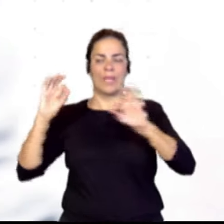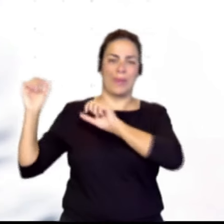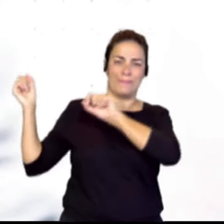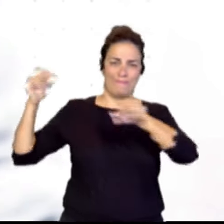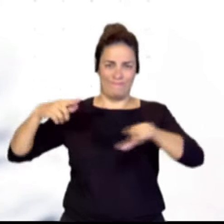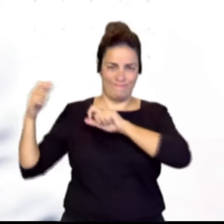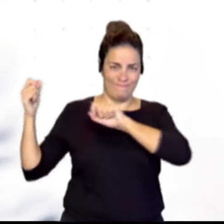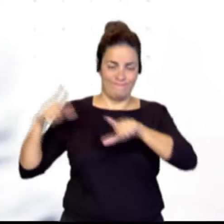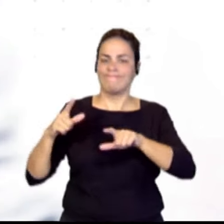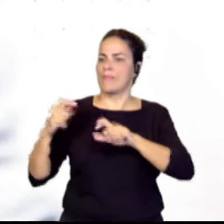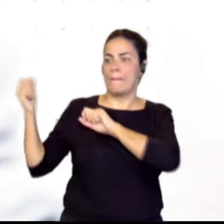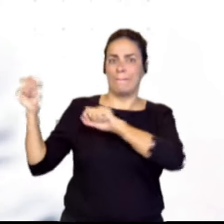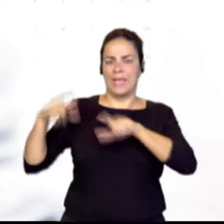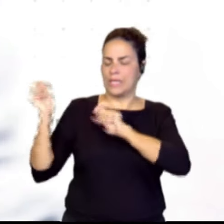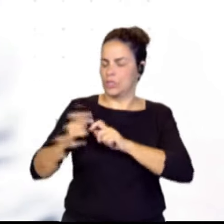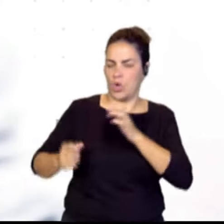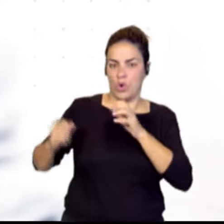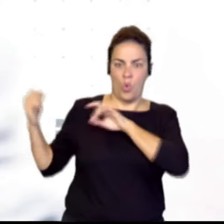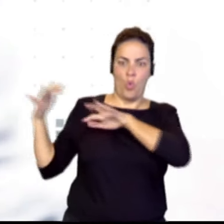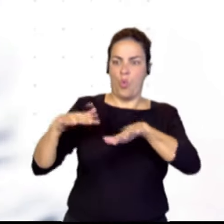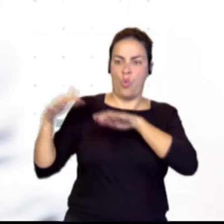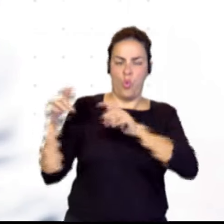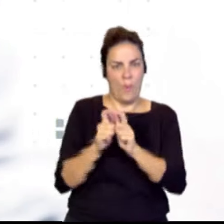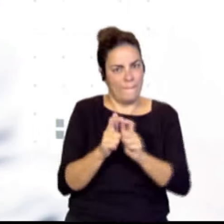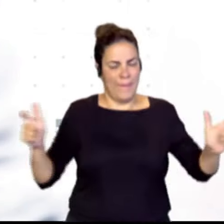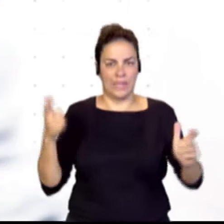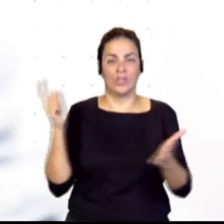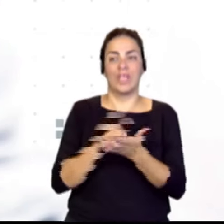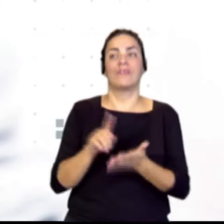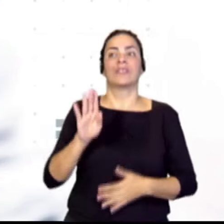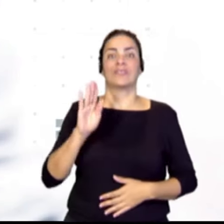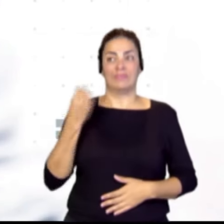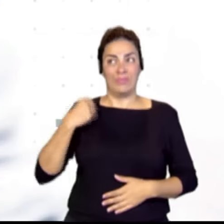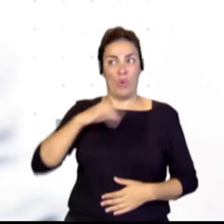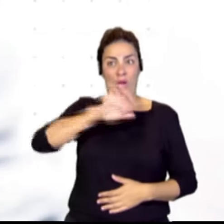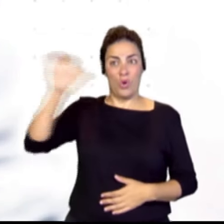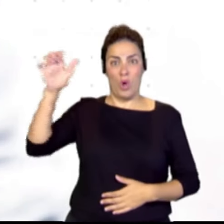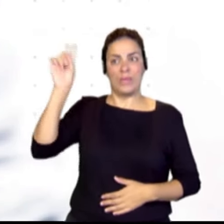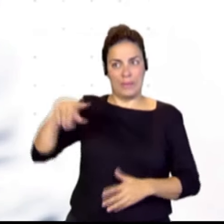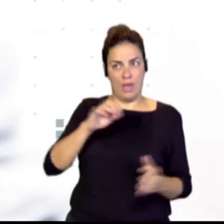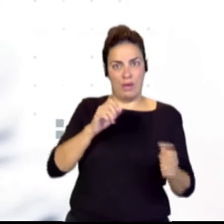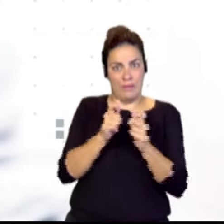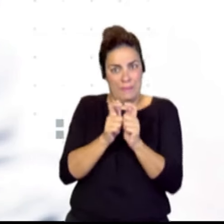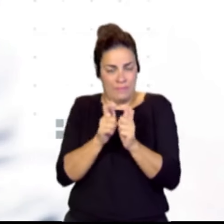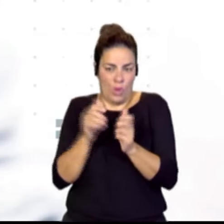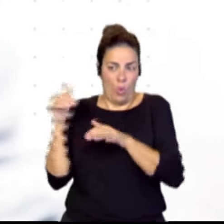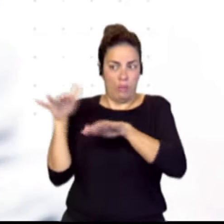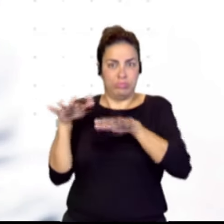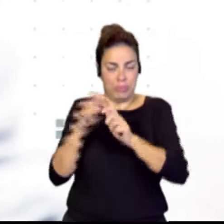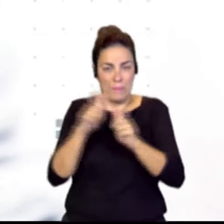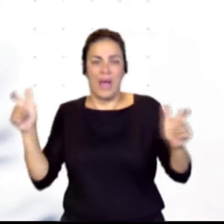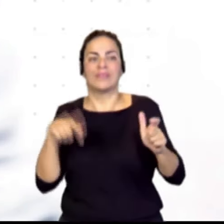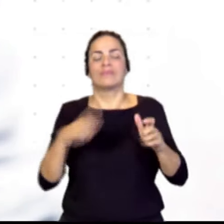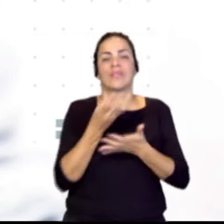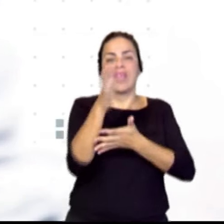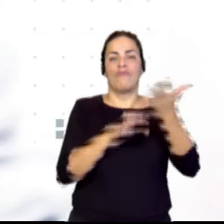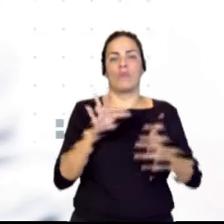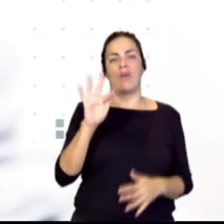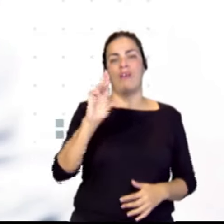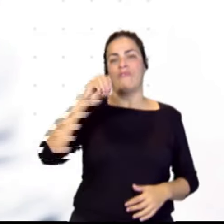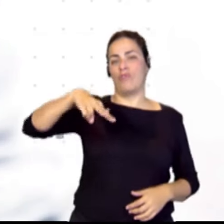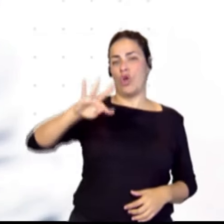repunta la migración ese flujo crece en Europa según el último informe de frontex la agencia